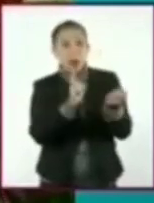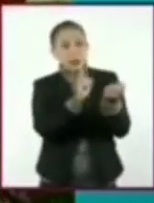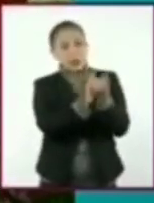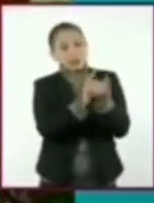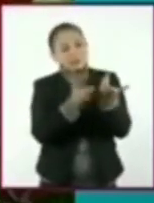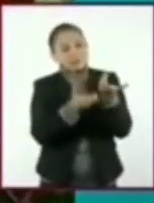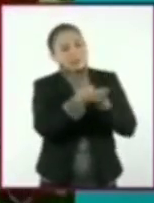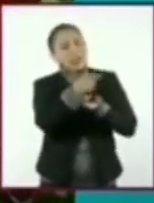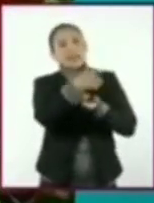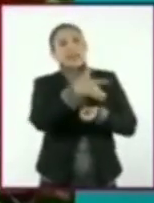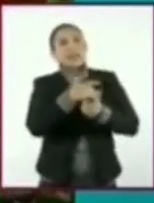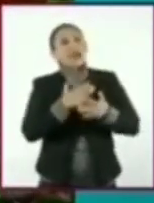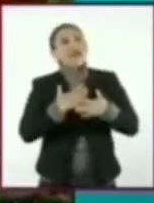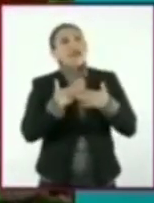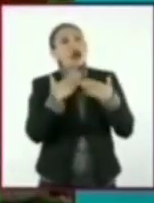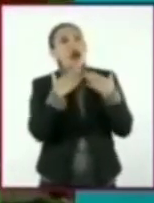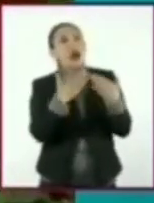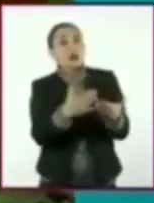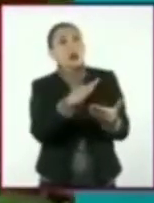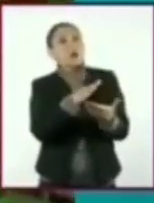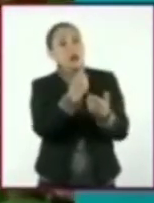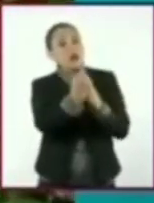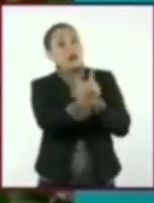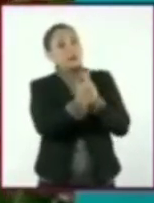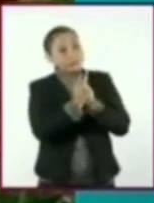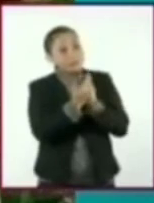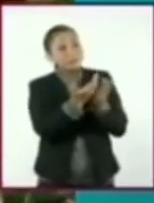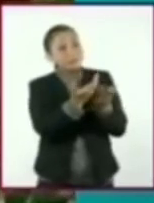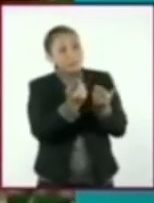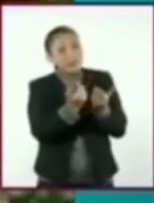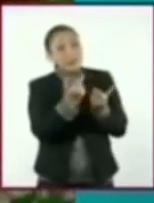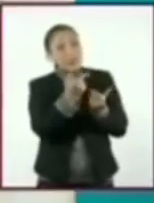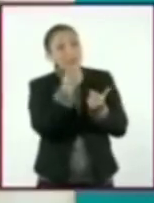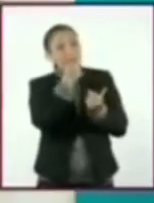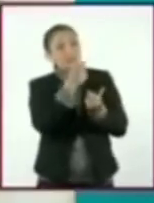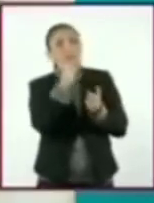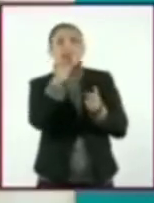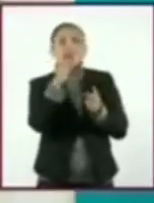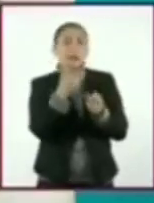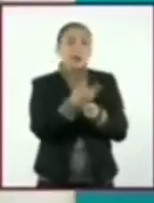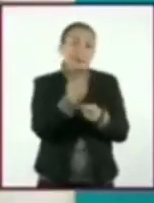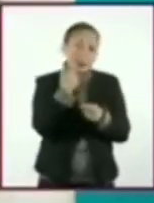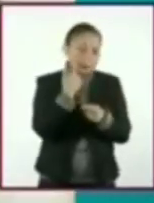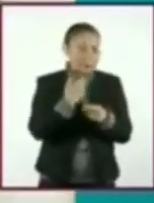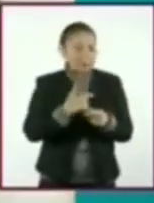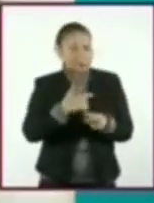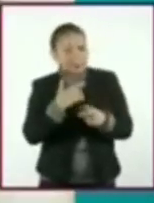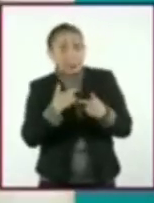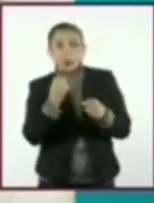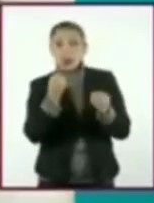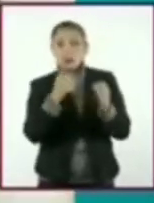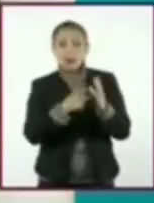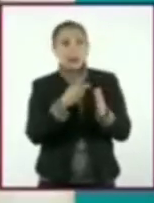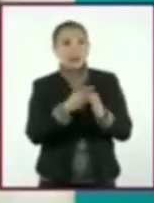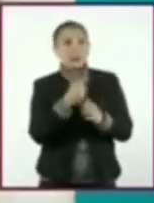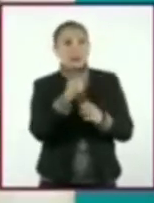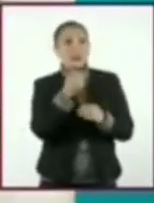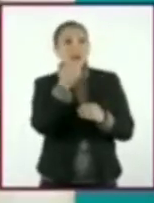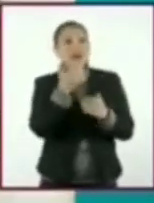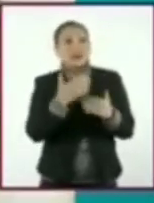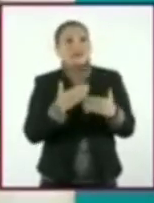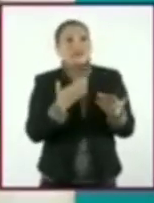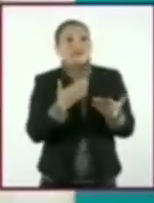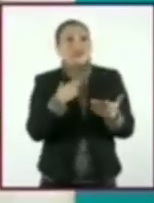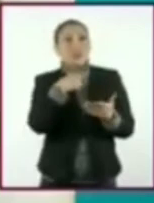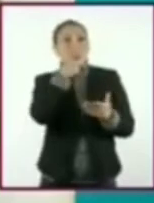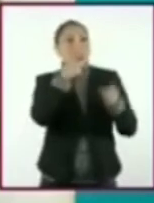él. Que él sienta la confianza de que se puede acercar a ustedes y decirles lo que le está pasando, porque muchas veces no tiene una persona, si